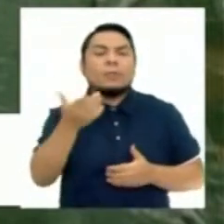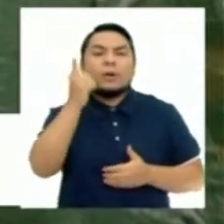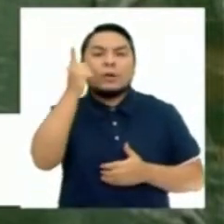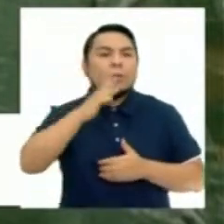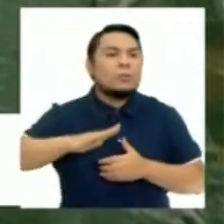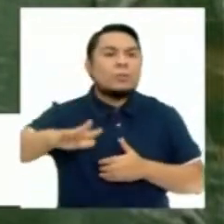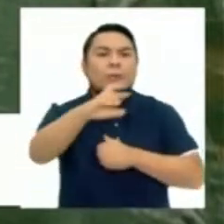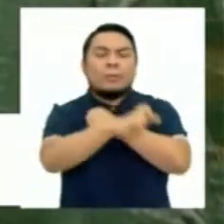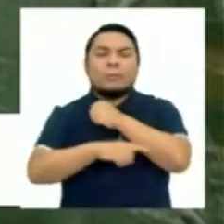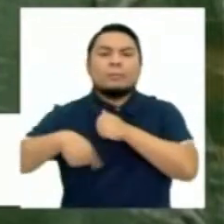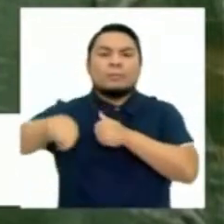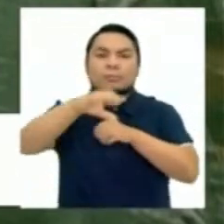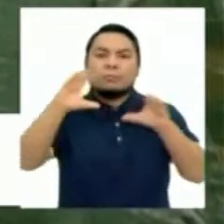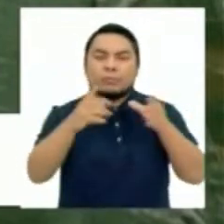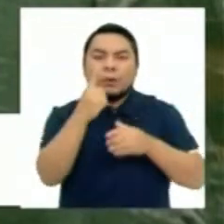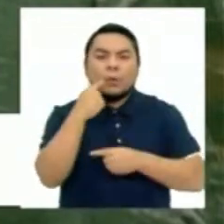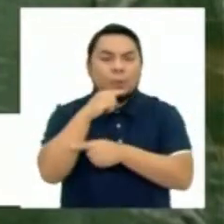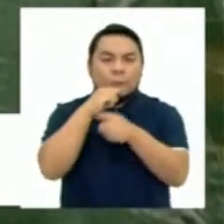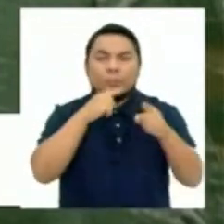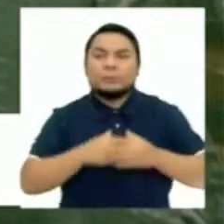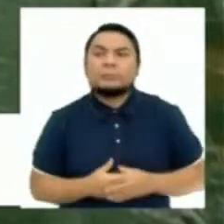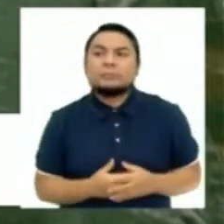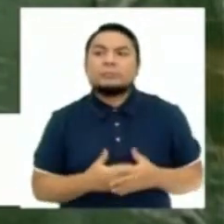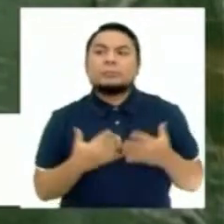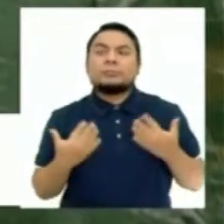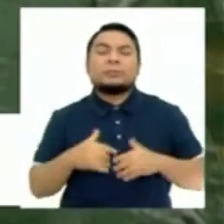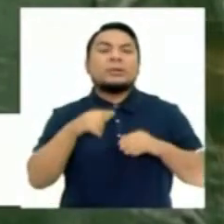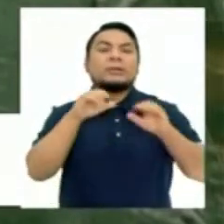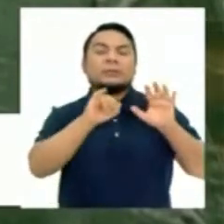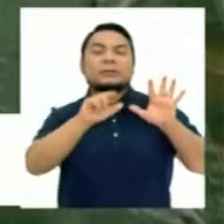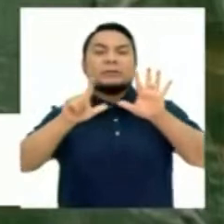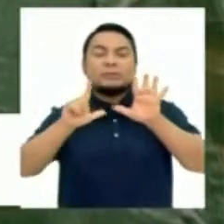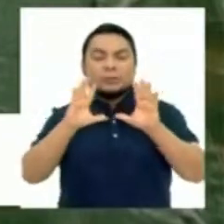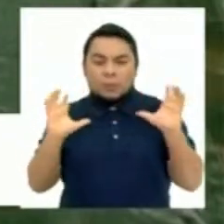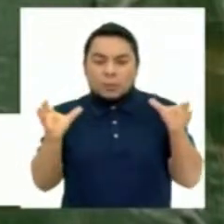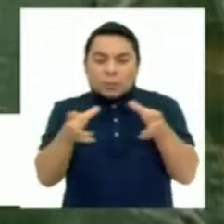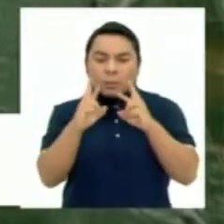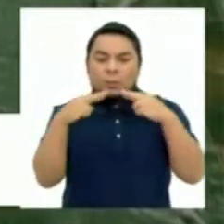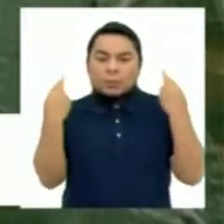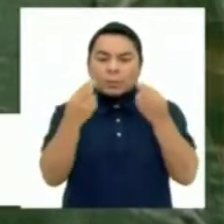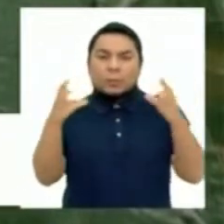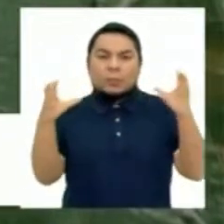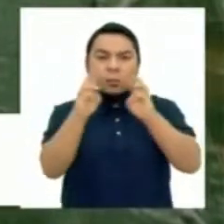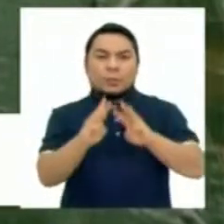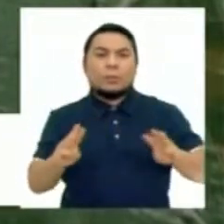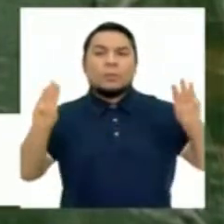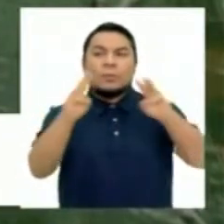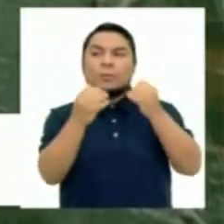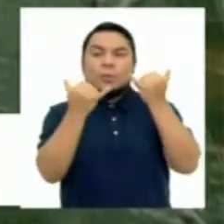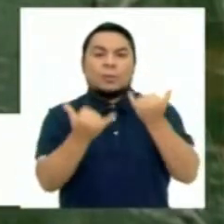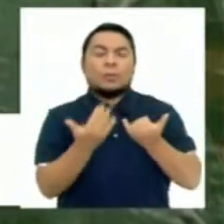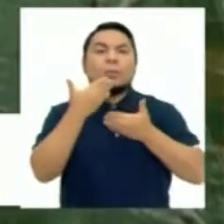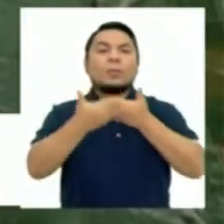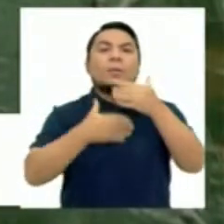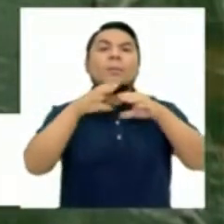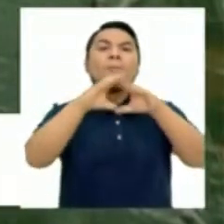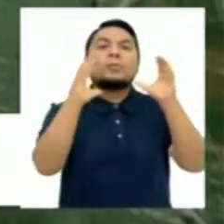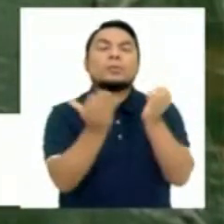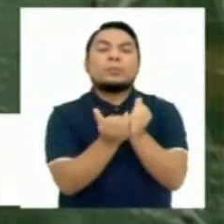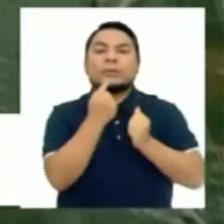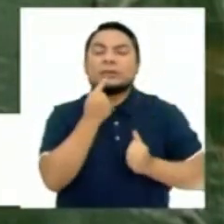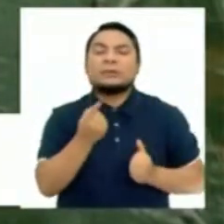señores, el 76 periodo de sesión de la Asamblea General se realiza en un contexto mundial